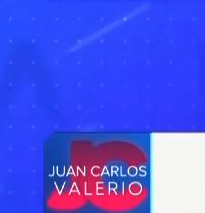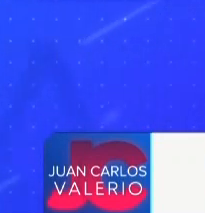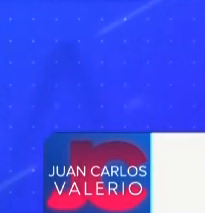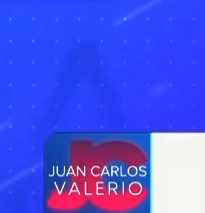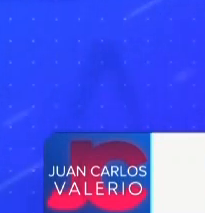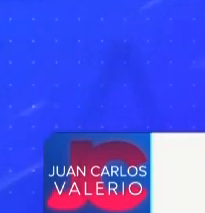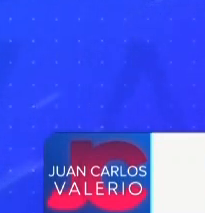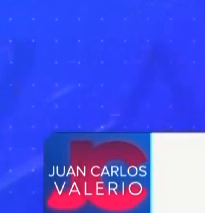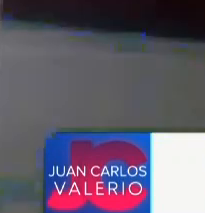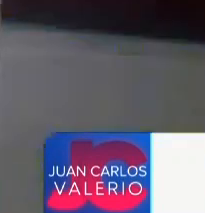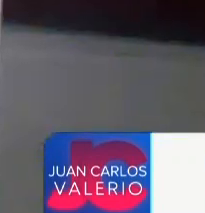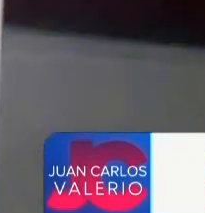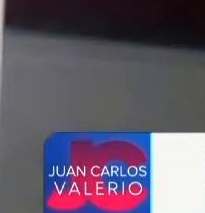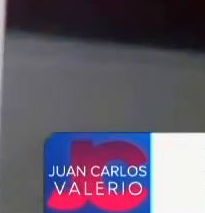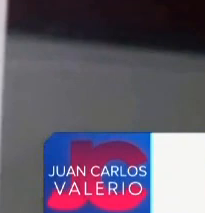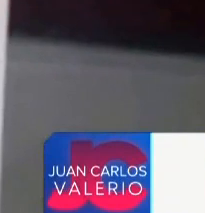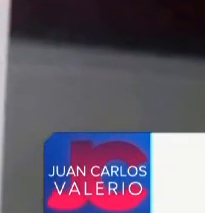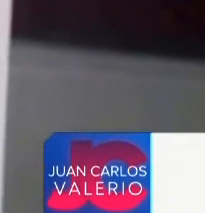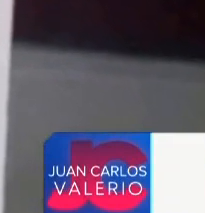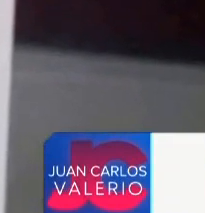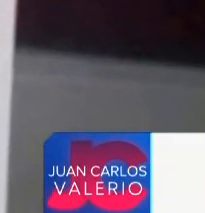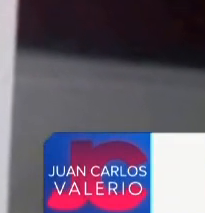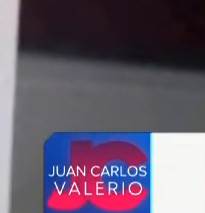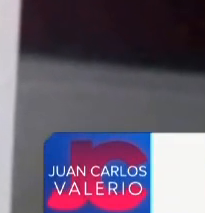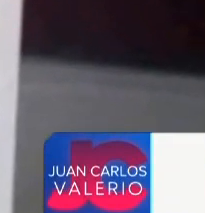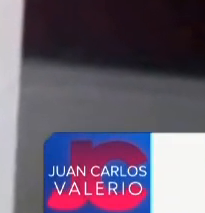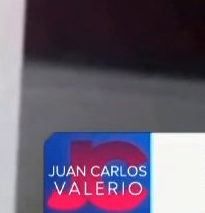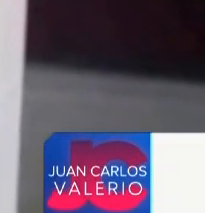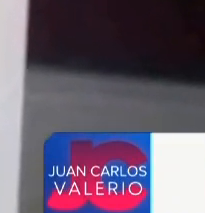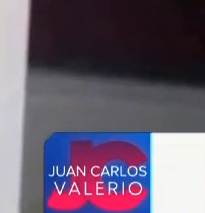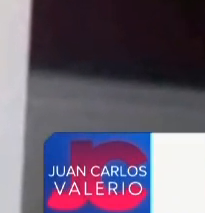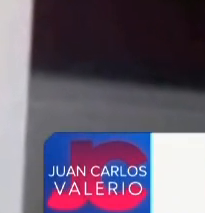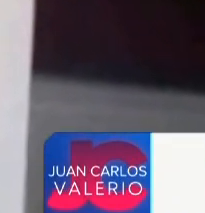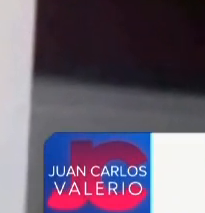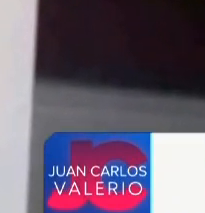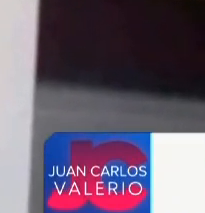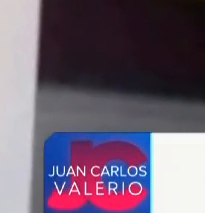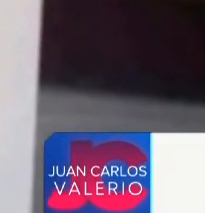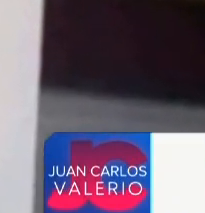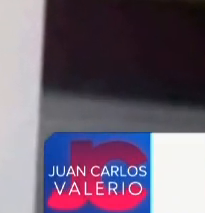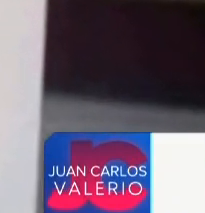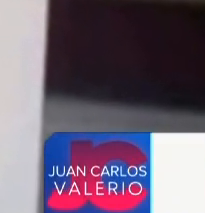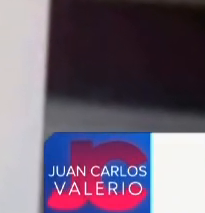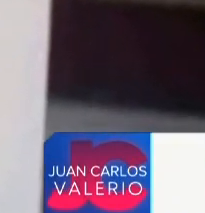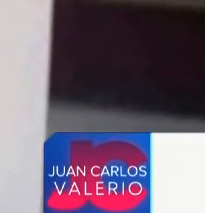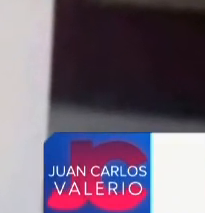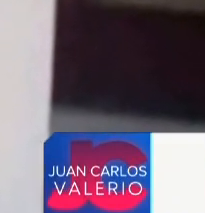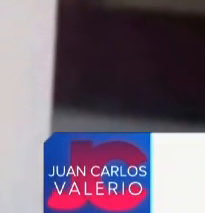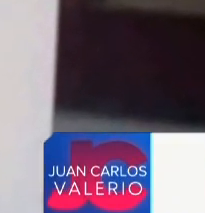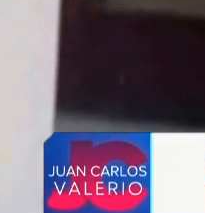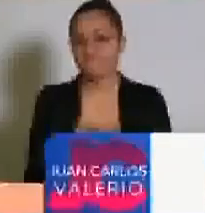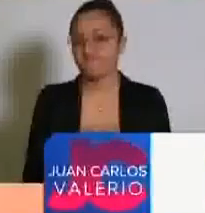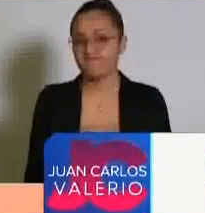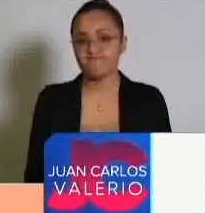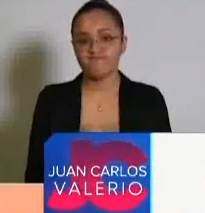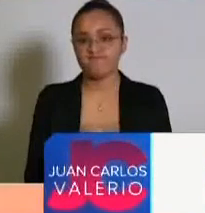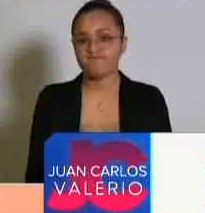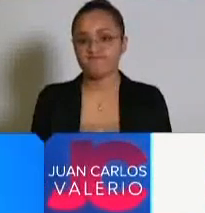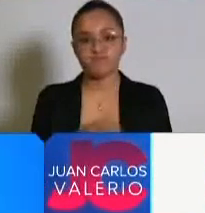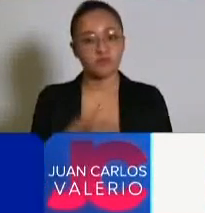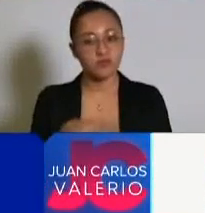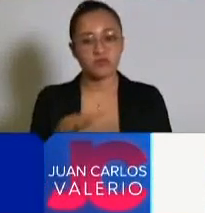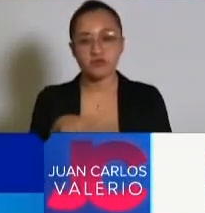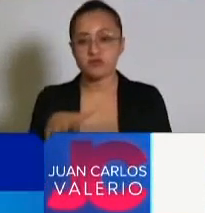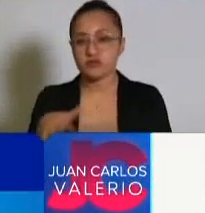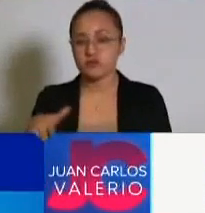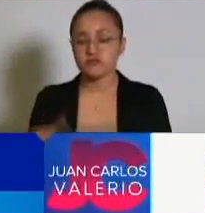intensiva con un pulmón colapsado. Y aunque luchó por su vida durante poco más de 4 meses, por la gravedad de las heridas, perdió la batalla. Este video,